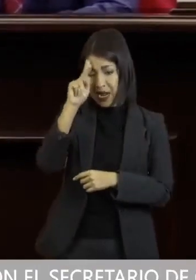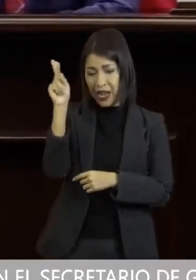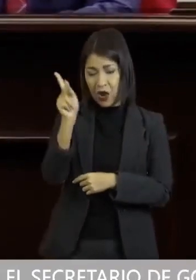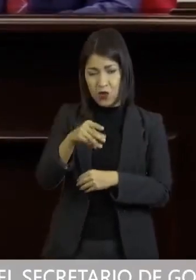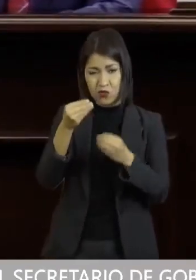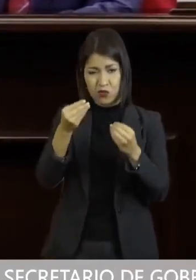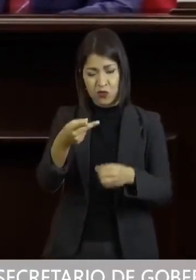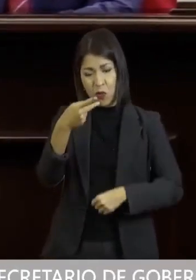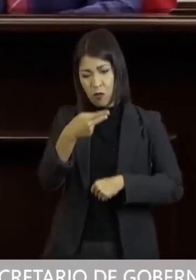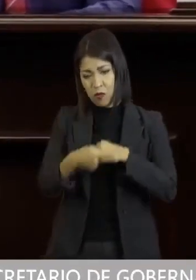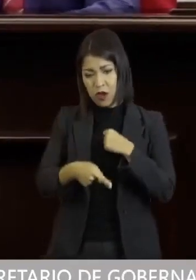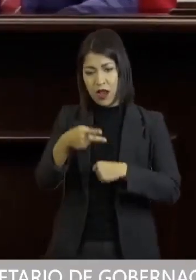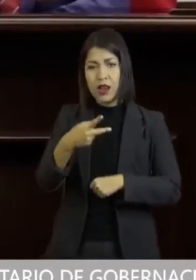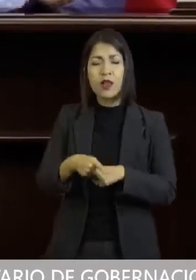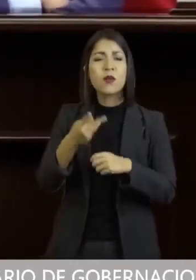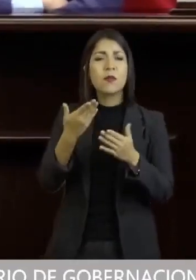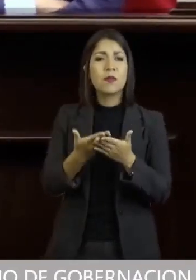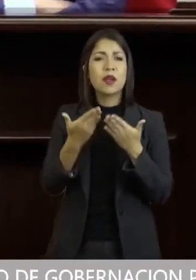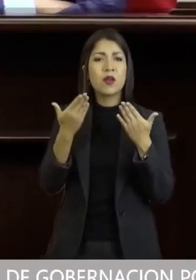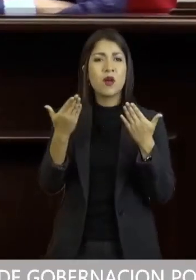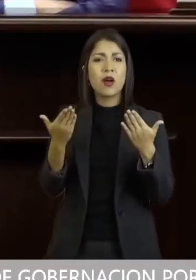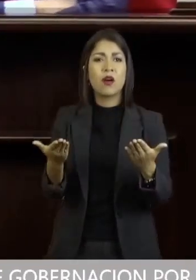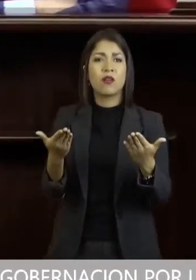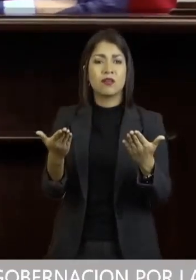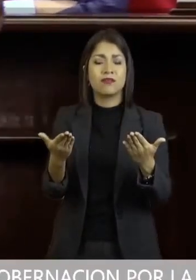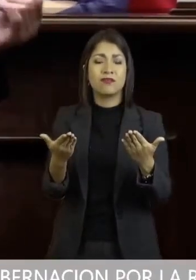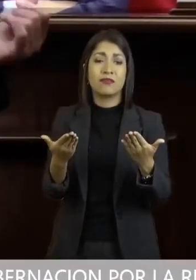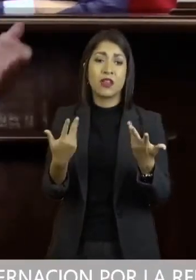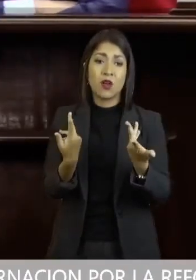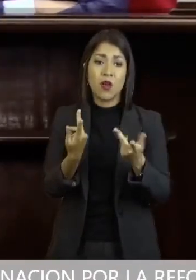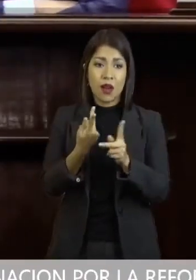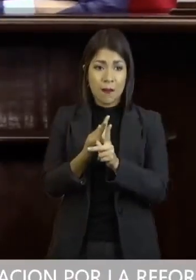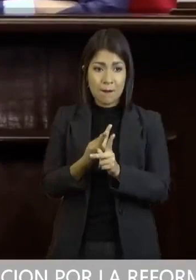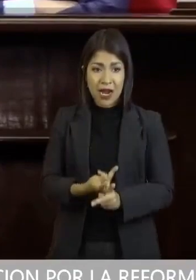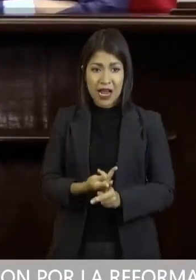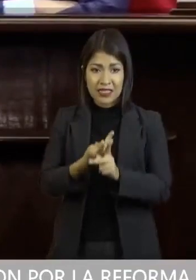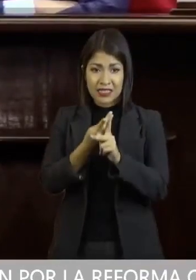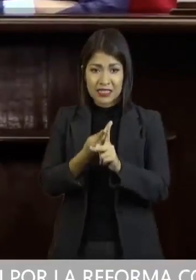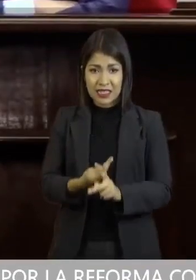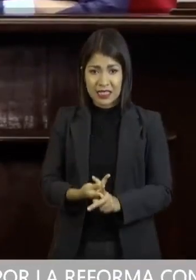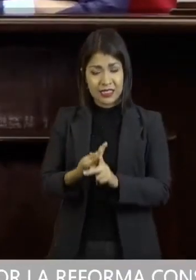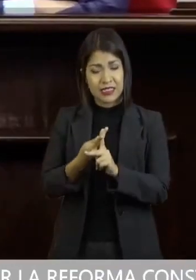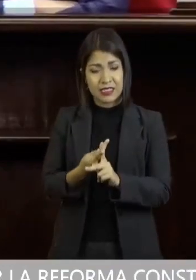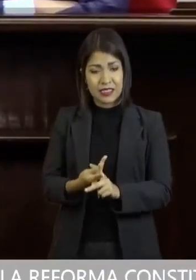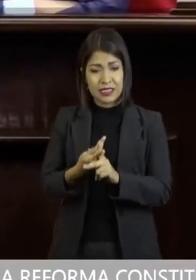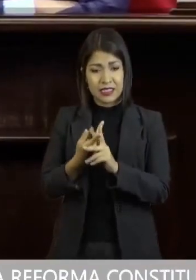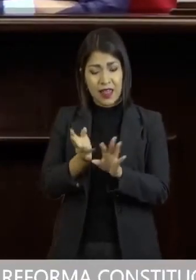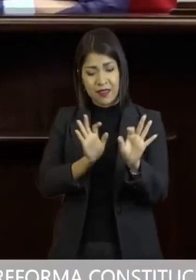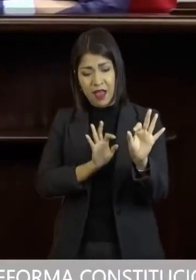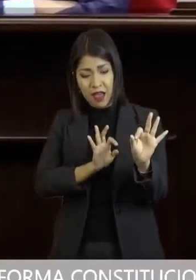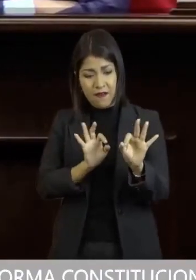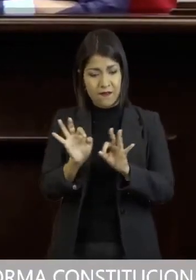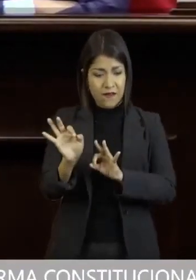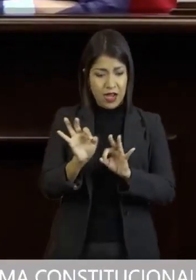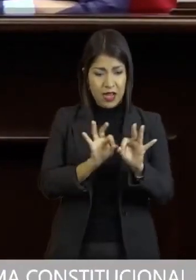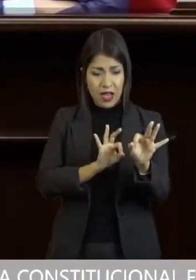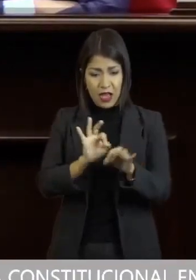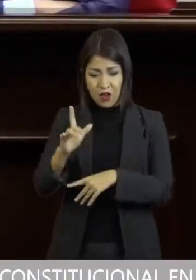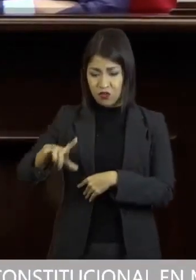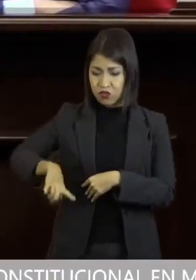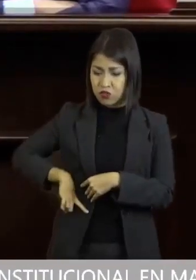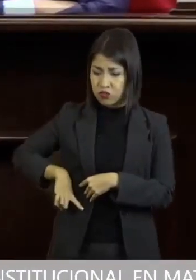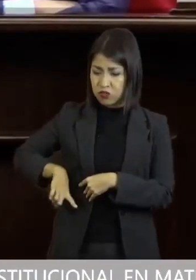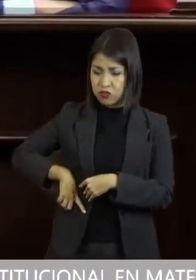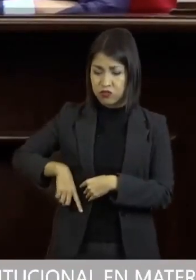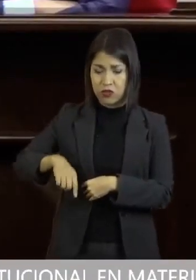Con la paciencia de un artesano, Alfredo tomó la decisión